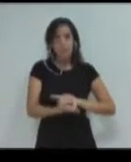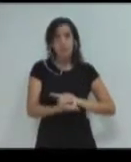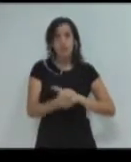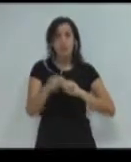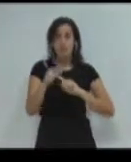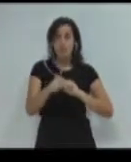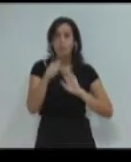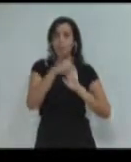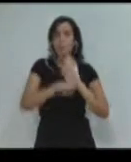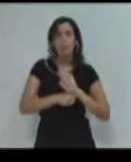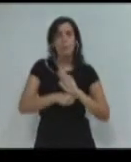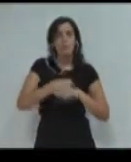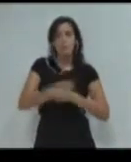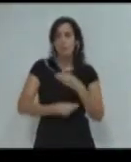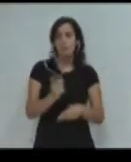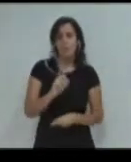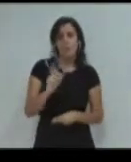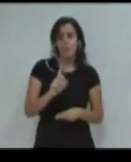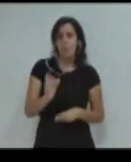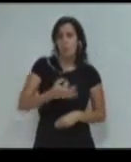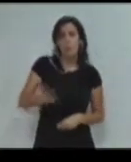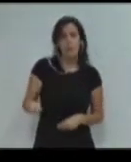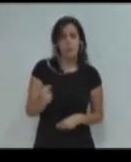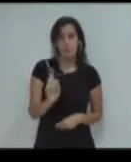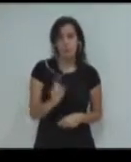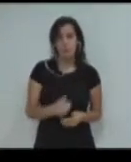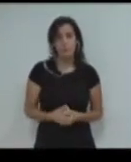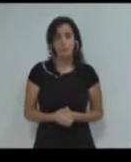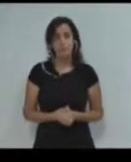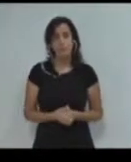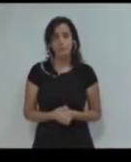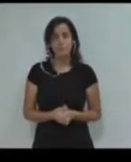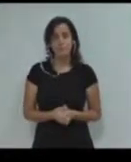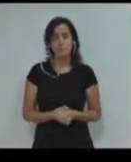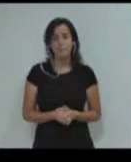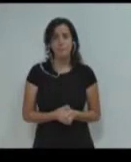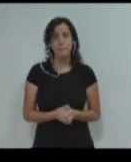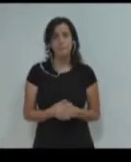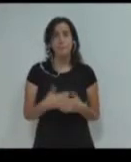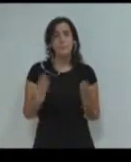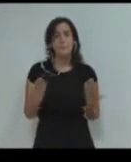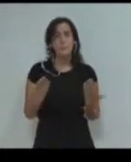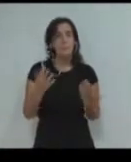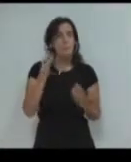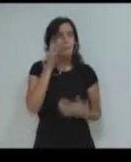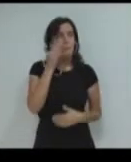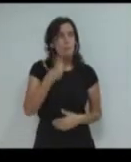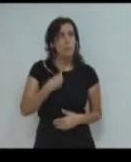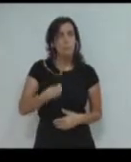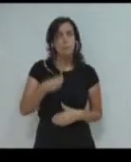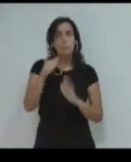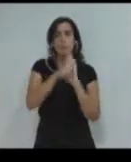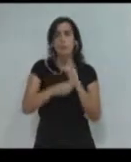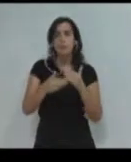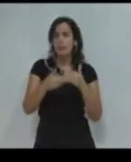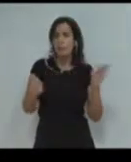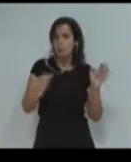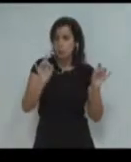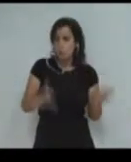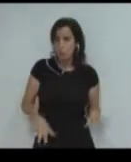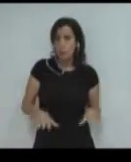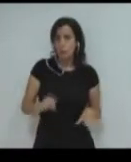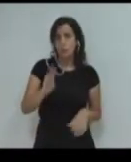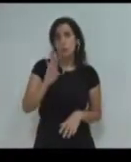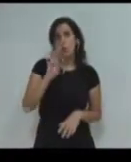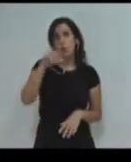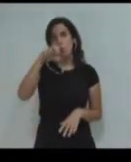el programa no ejecuta ese contraste correctamente. ¿Y eso mismo pasa con los abiertos, con los programas abiertos, con el OpenOffice, por